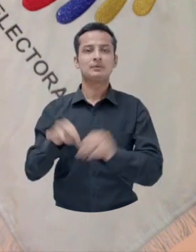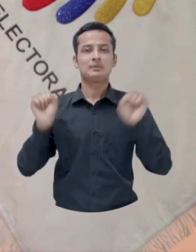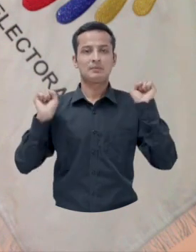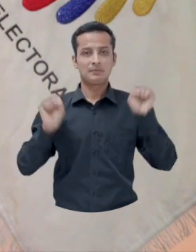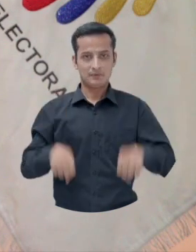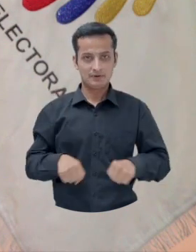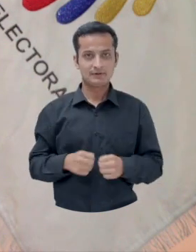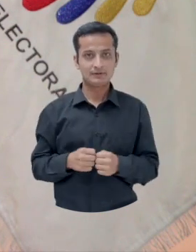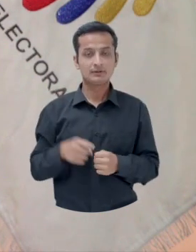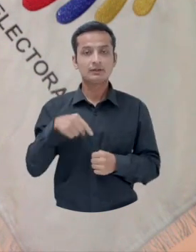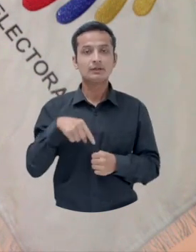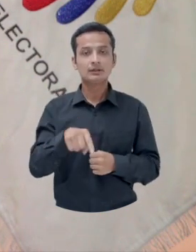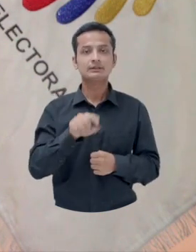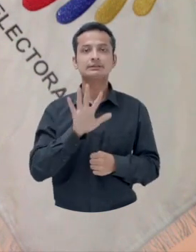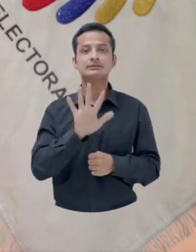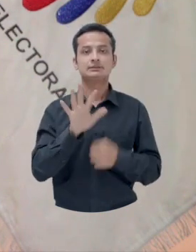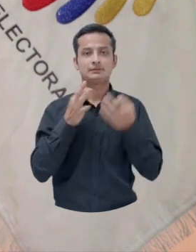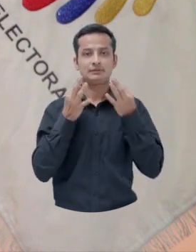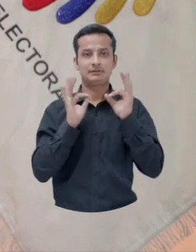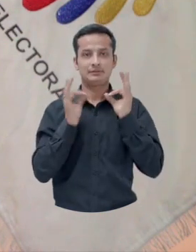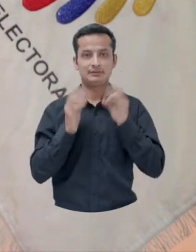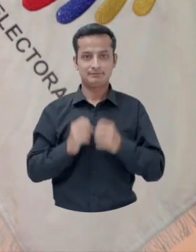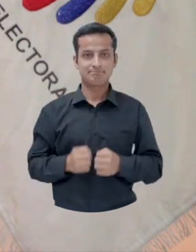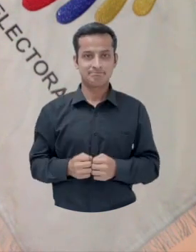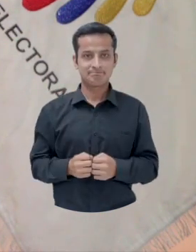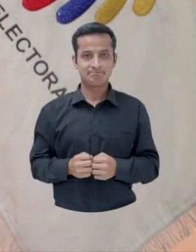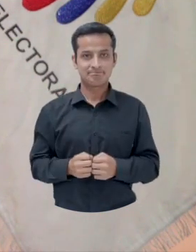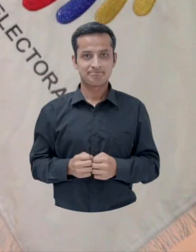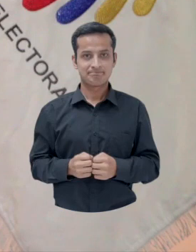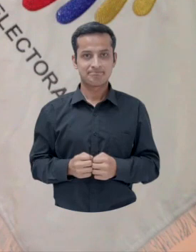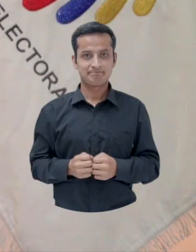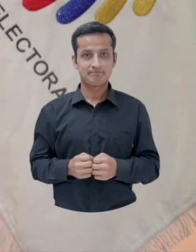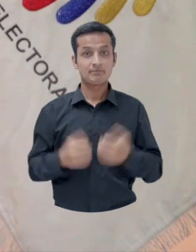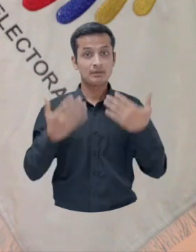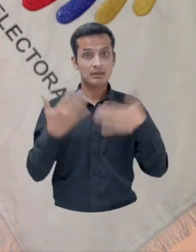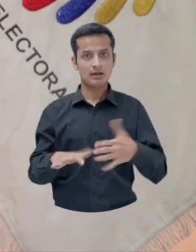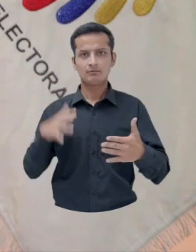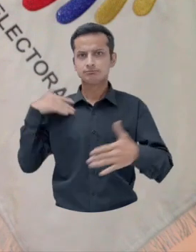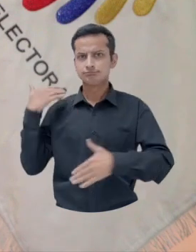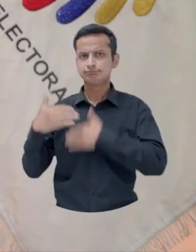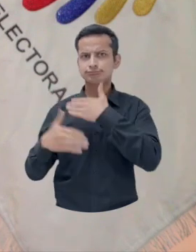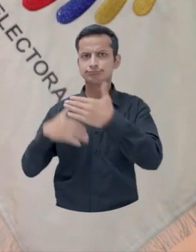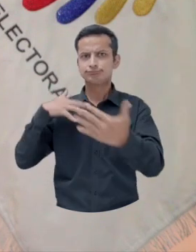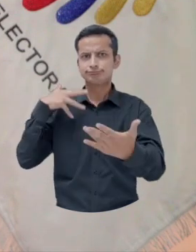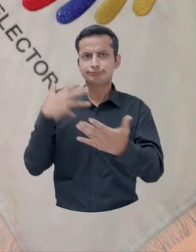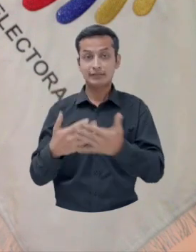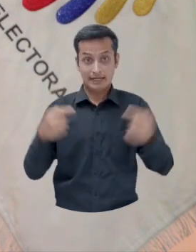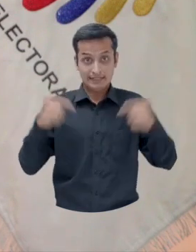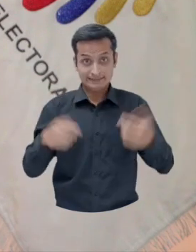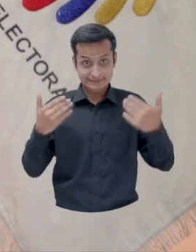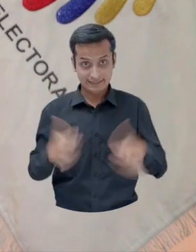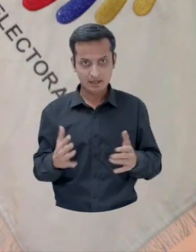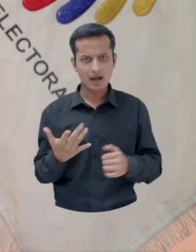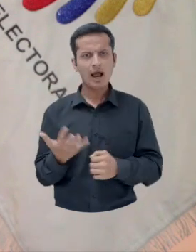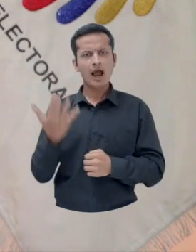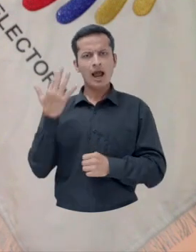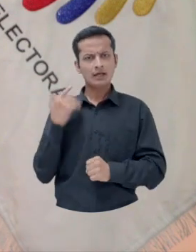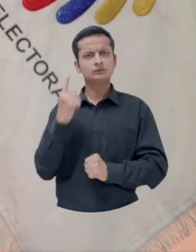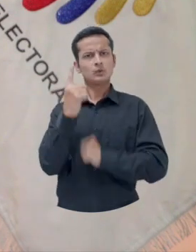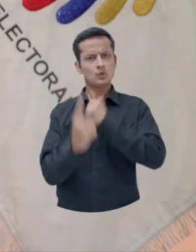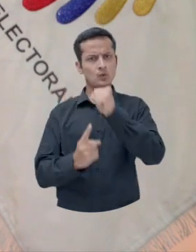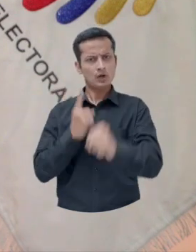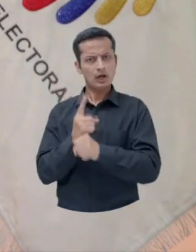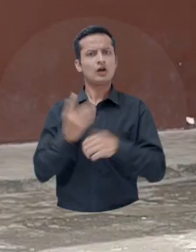la jornada de votación de este 5 de febrero. Y para llegar a este momento, iniciamos un